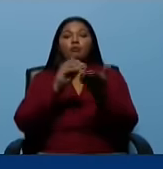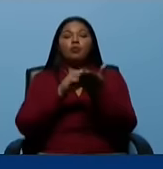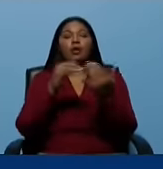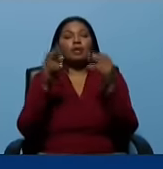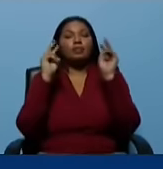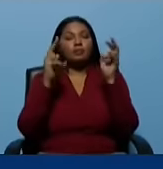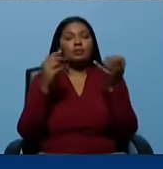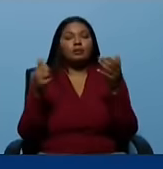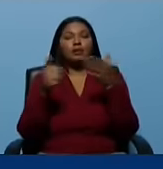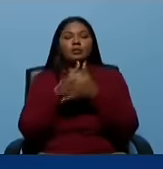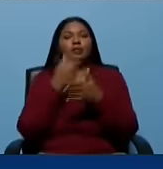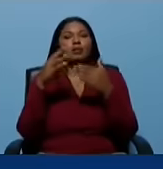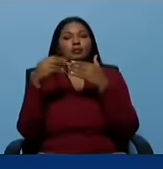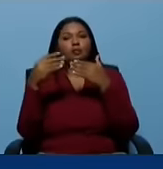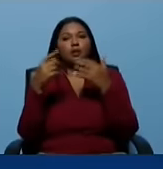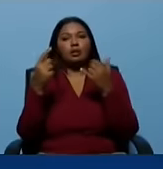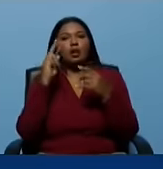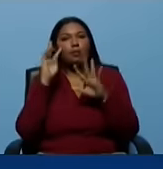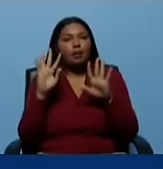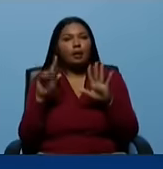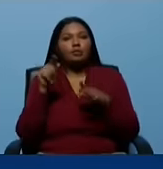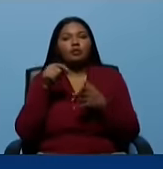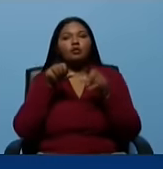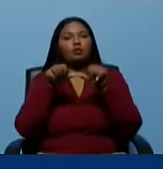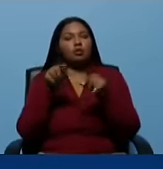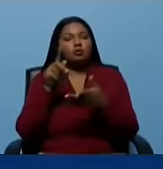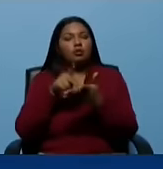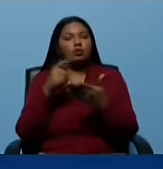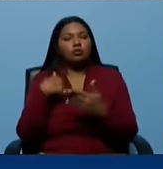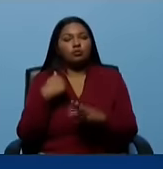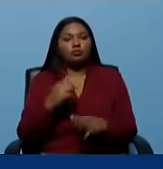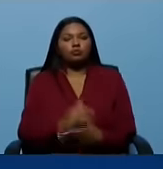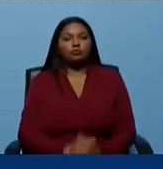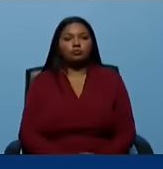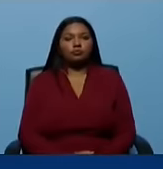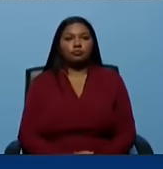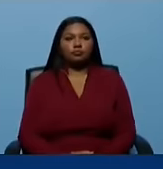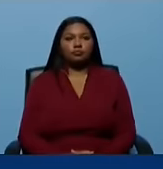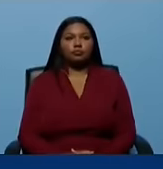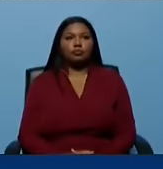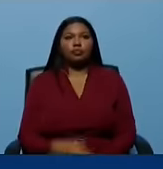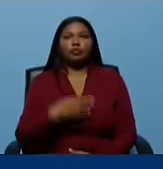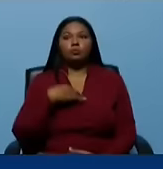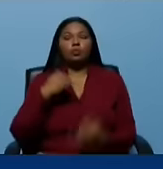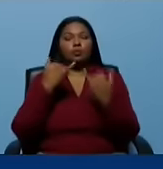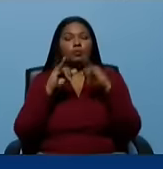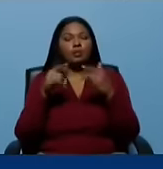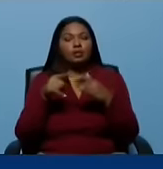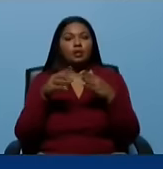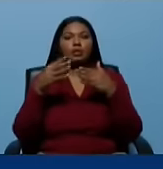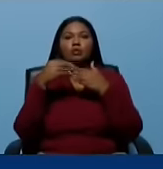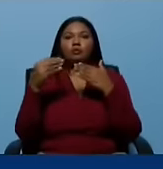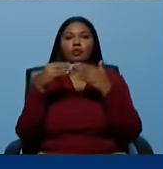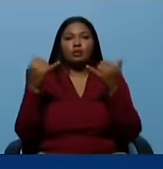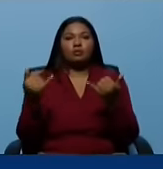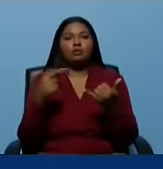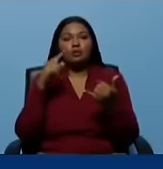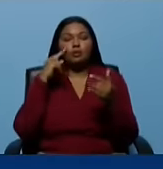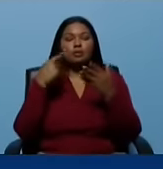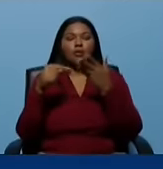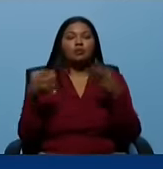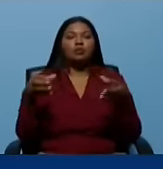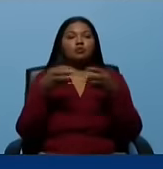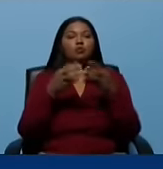desdolarización él dijo No hasta ahí hasta ahí No llego yo yo no puedo defenderme del dólar por qué porque yo tengo aquí un montón de grupos